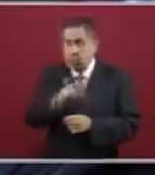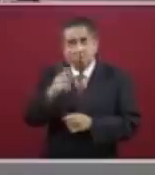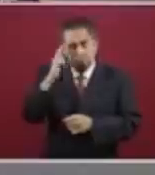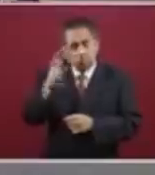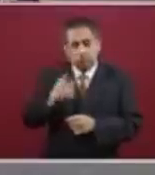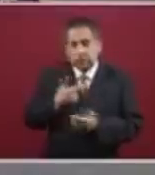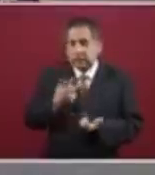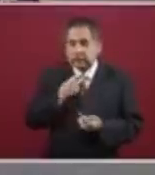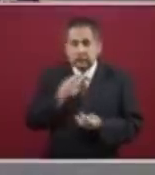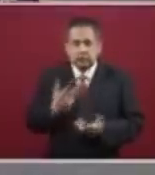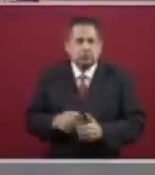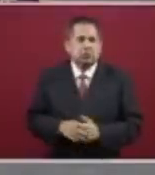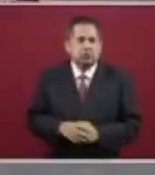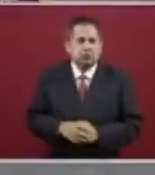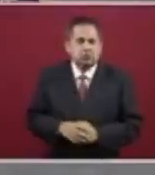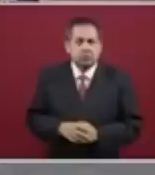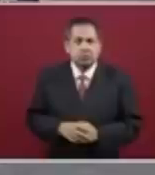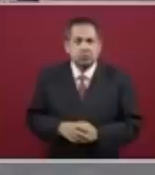están rebasados.